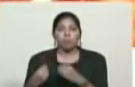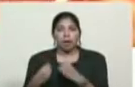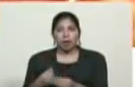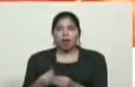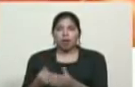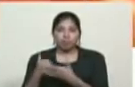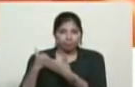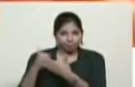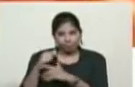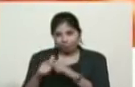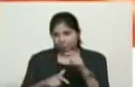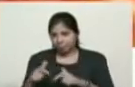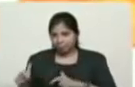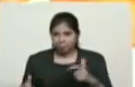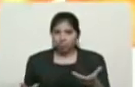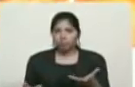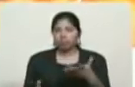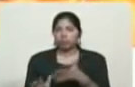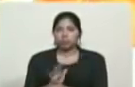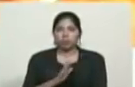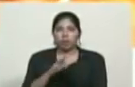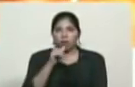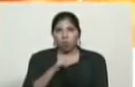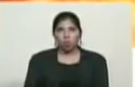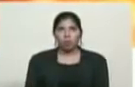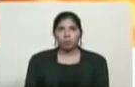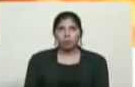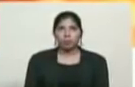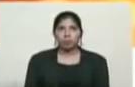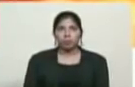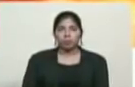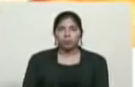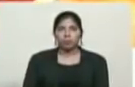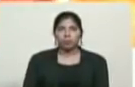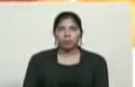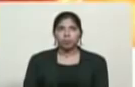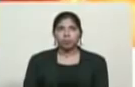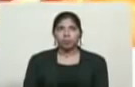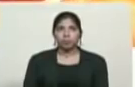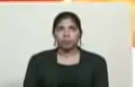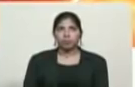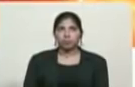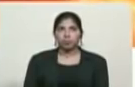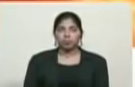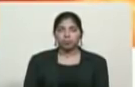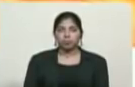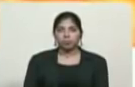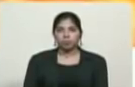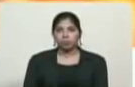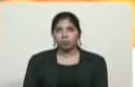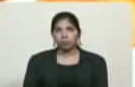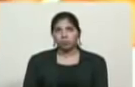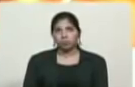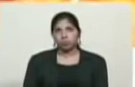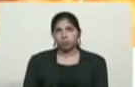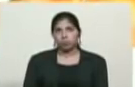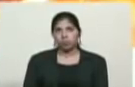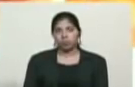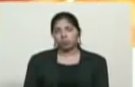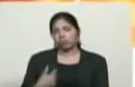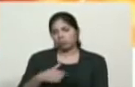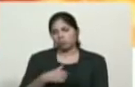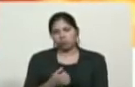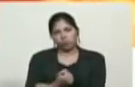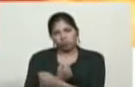a cada uno de sus hogares y mantener así ese amor que tenemos por esos pueblos por este